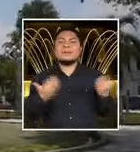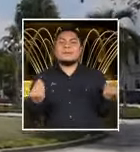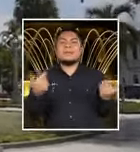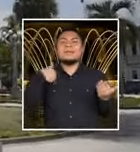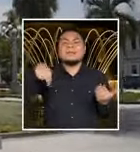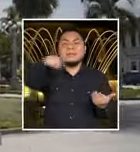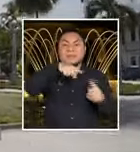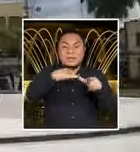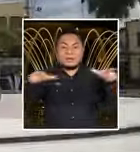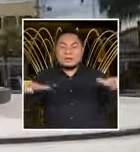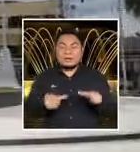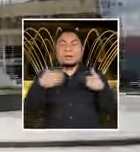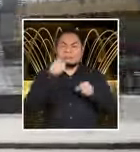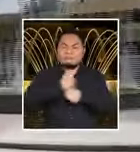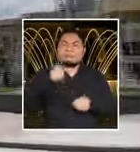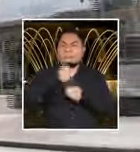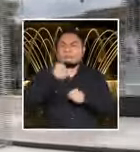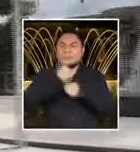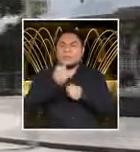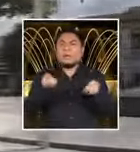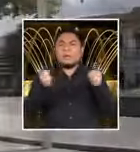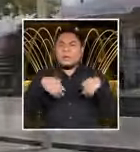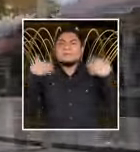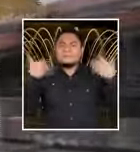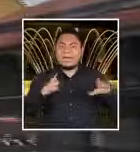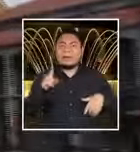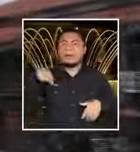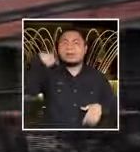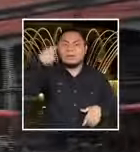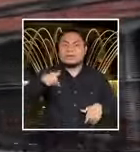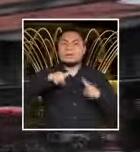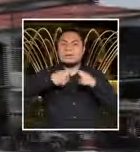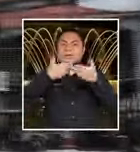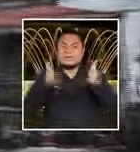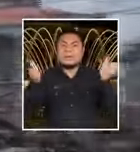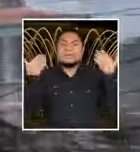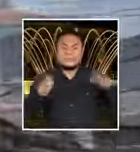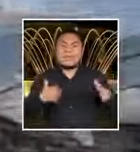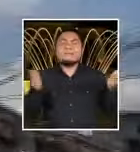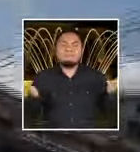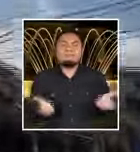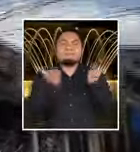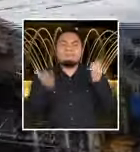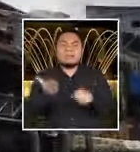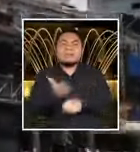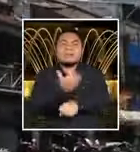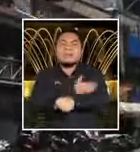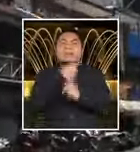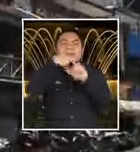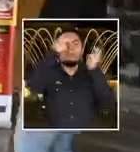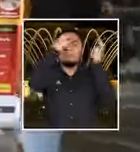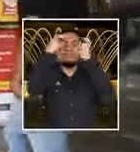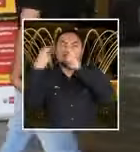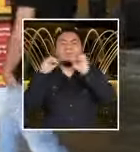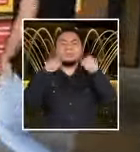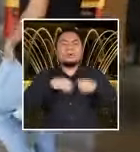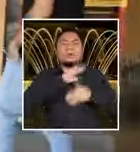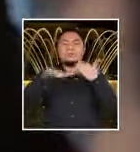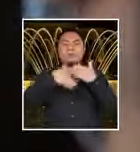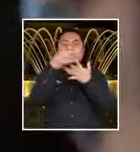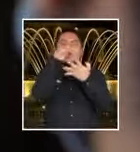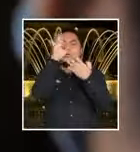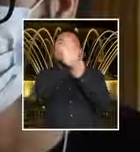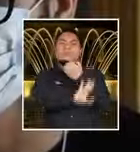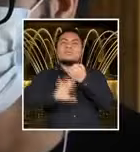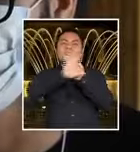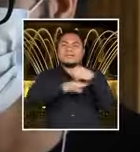Nuestra región viene trabajando para que cuando sea el momento adecuado, impulsemos la actividad turística cumpliendo los